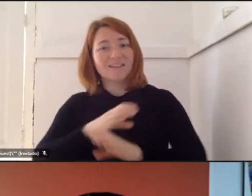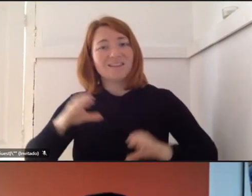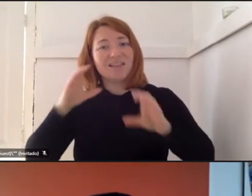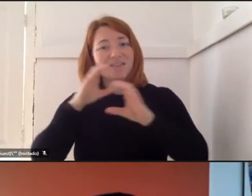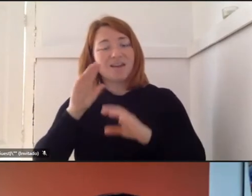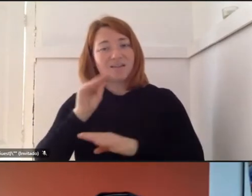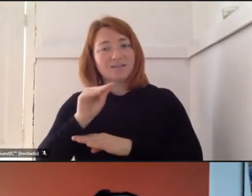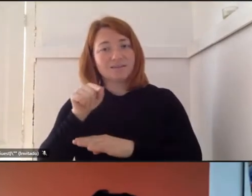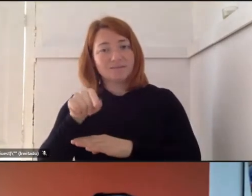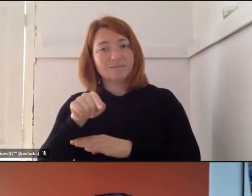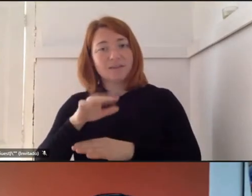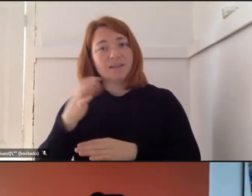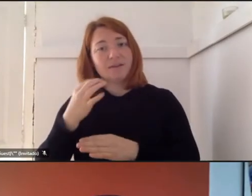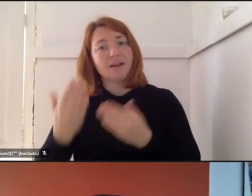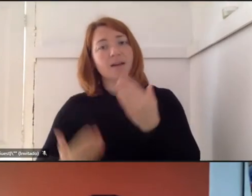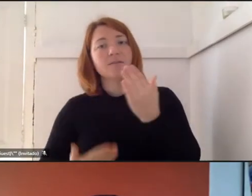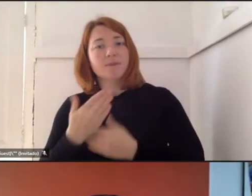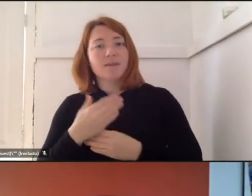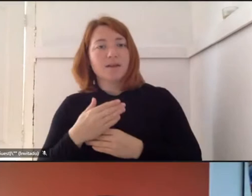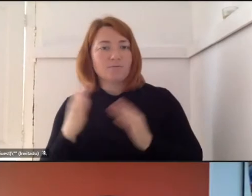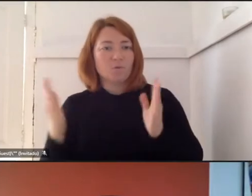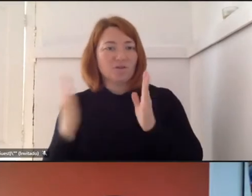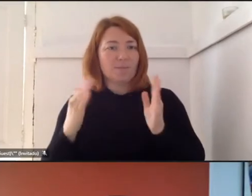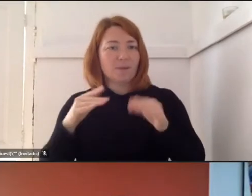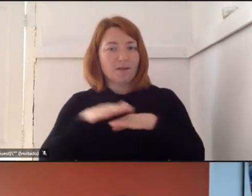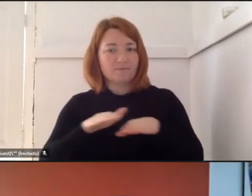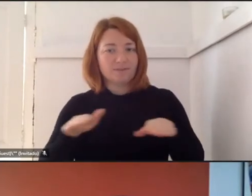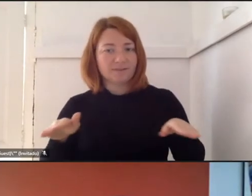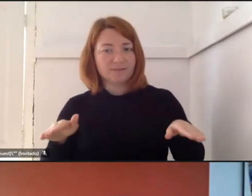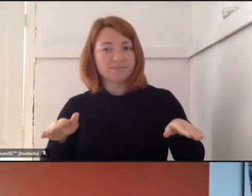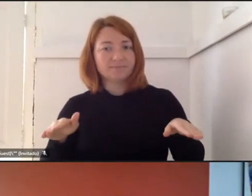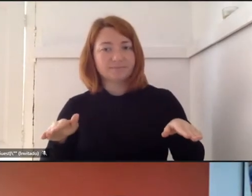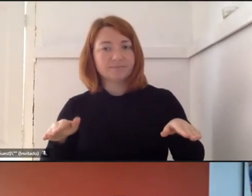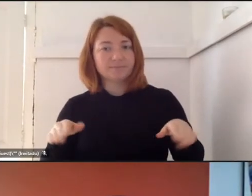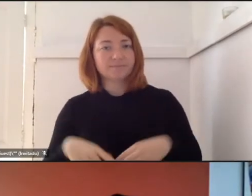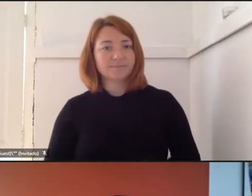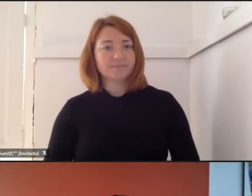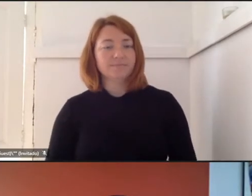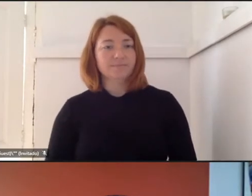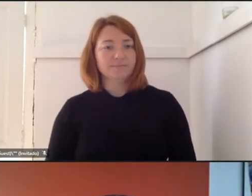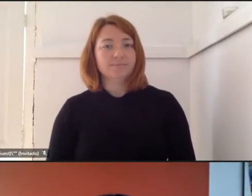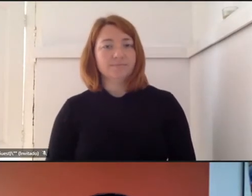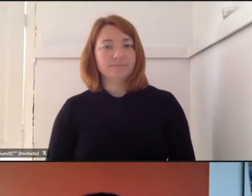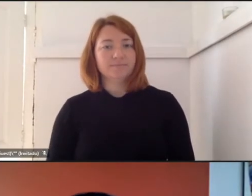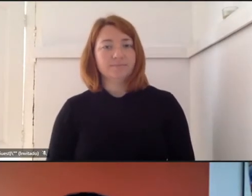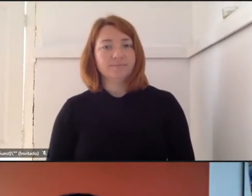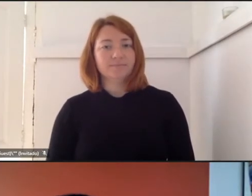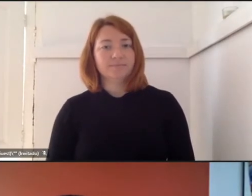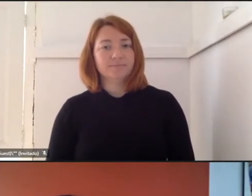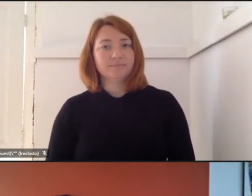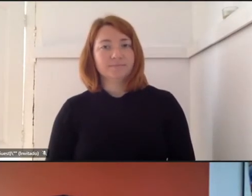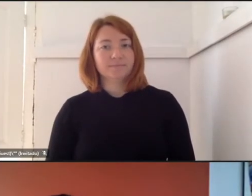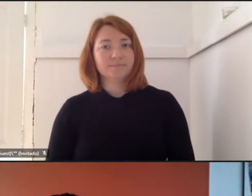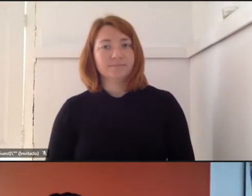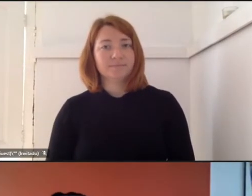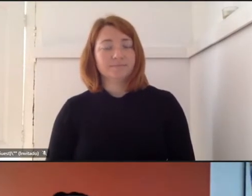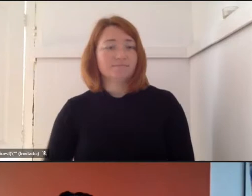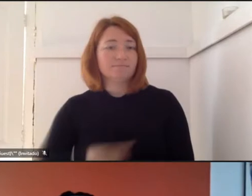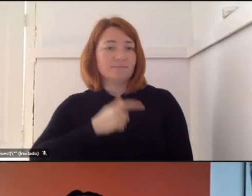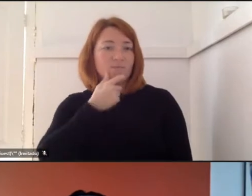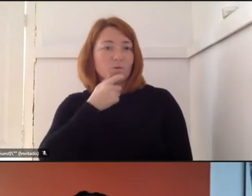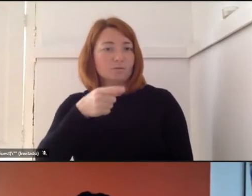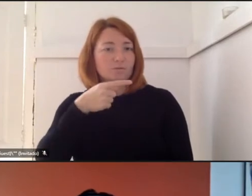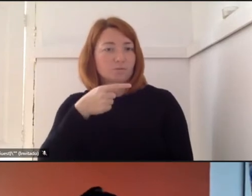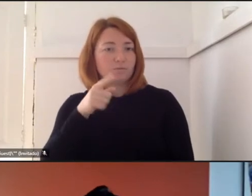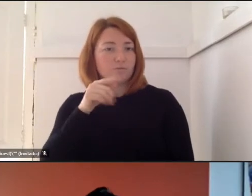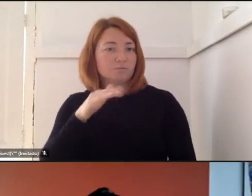deberíamos empezar en la etapa infantil. Bueno, un poco que comentes, que me gustaría que comentaras también estas aportaciones.